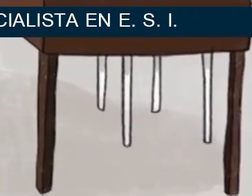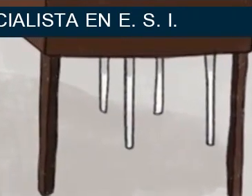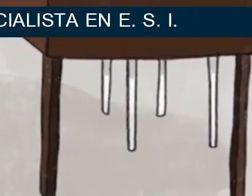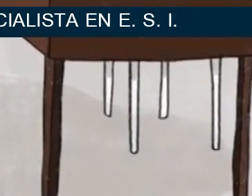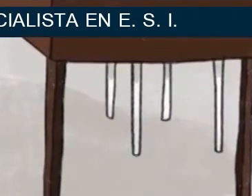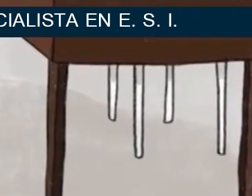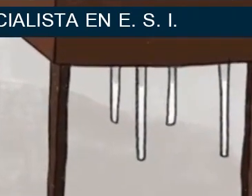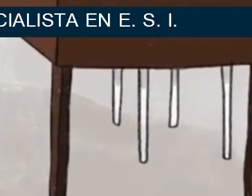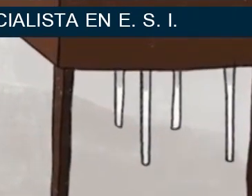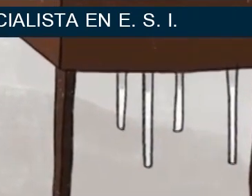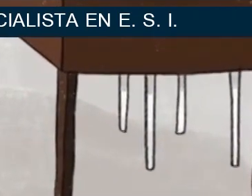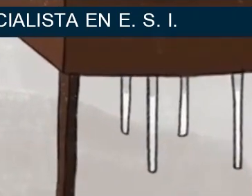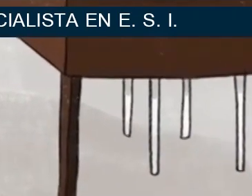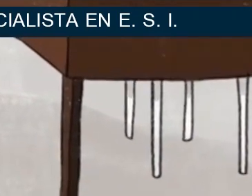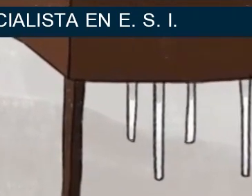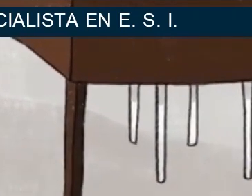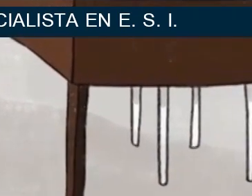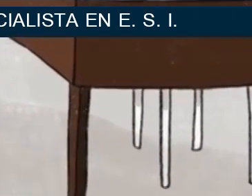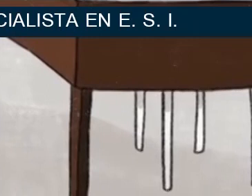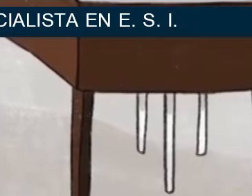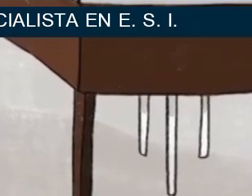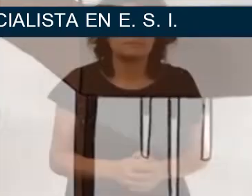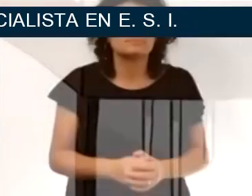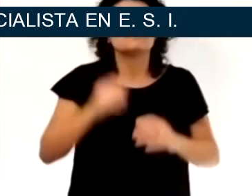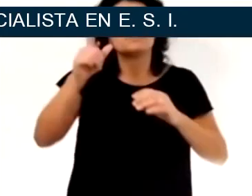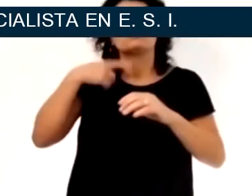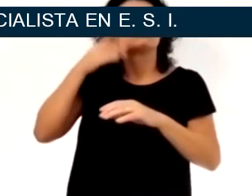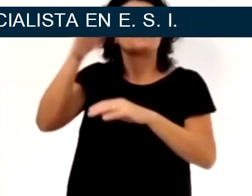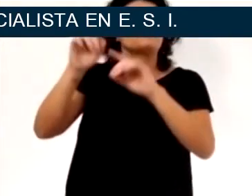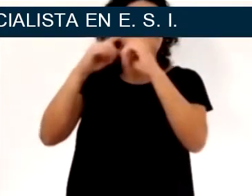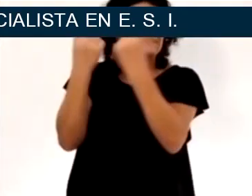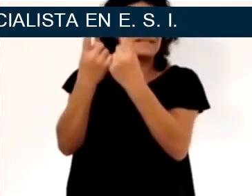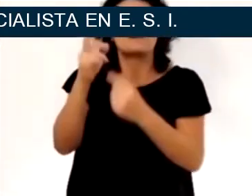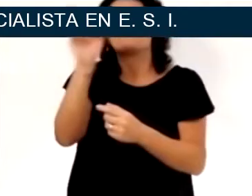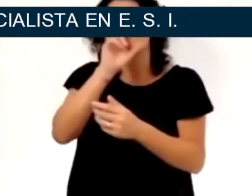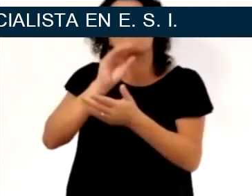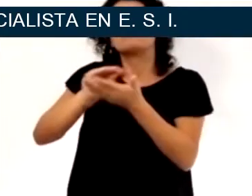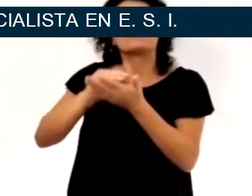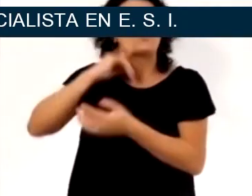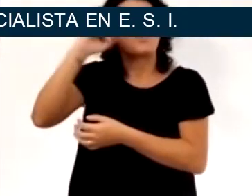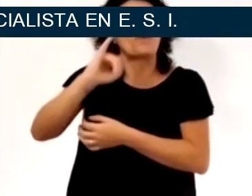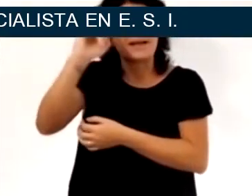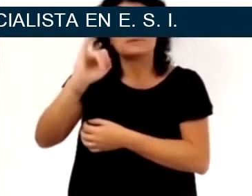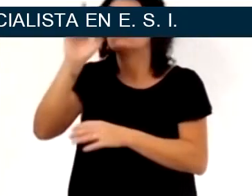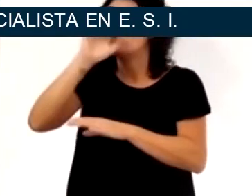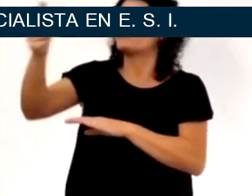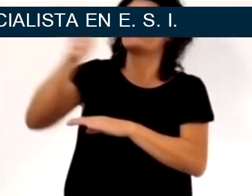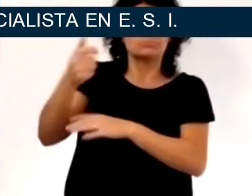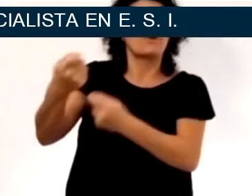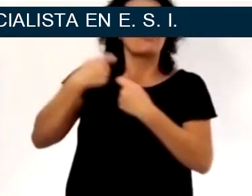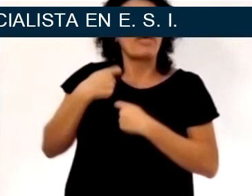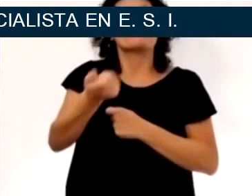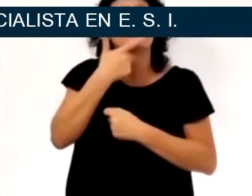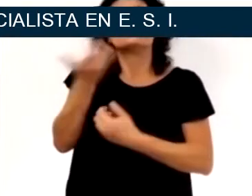de tomar esta pastilla del día después como le llaman cotidianamente pero se llama anticoncepción hormonal de emergencia es lo más